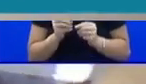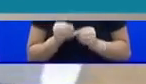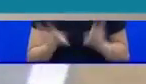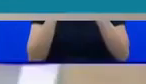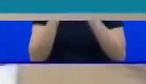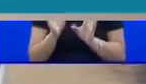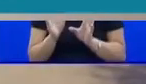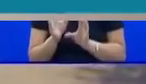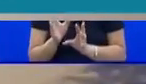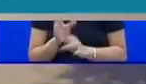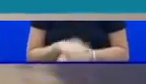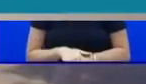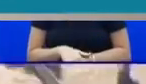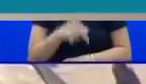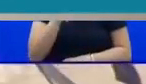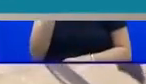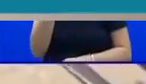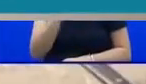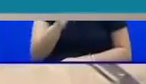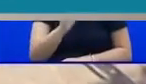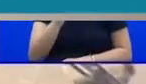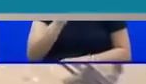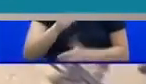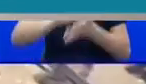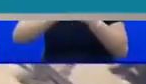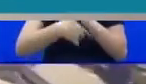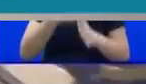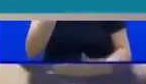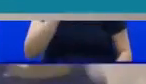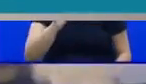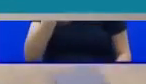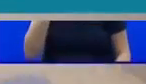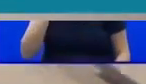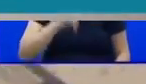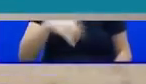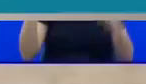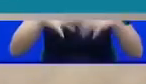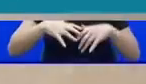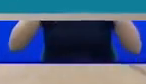Lo que ven ustedes es agua de lluvia, ¿eh? No tiene que ver con desbordes.